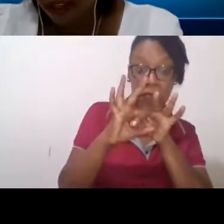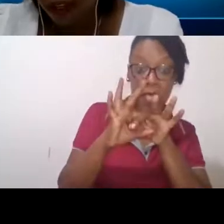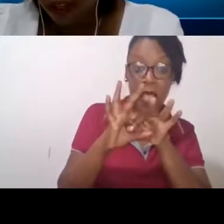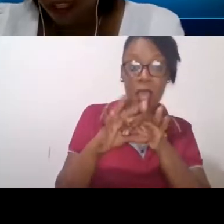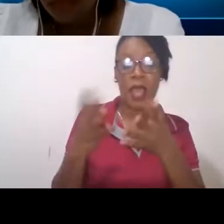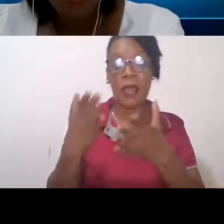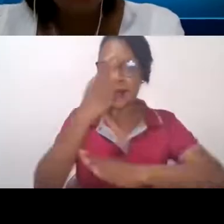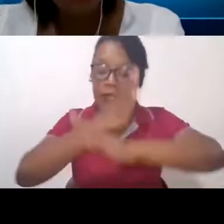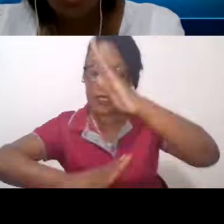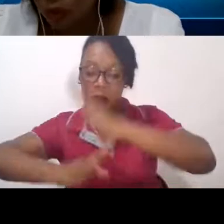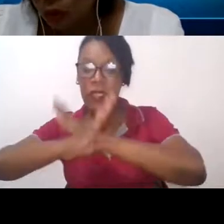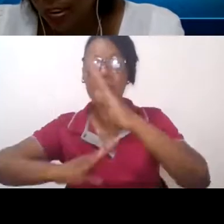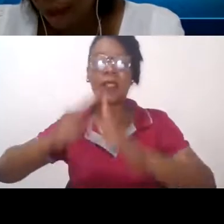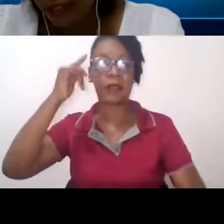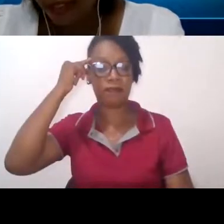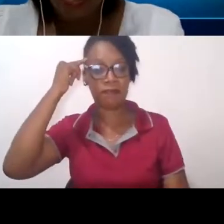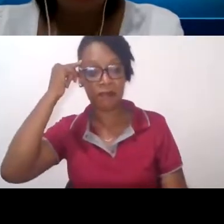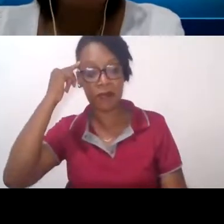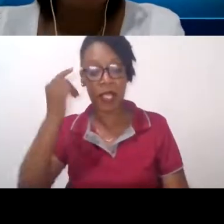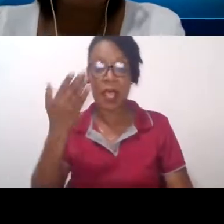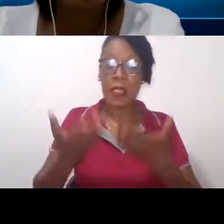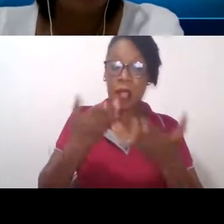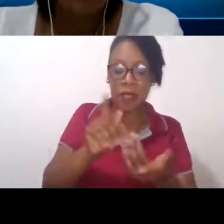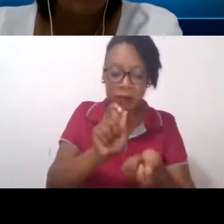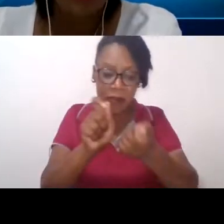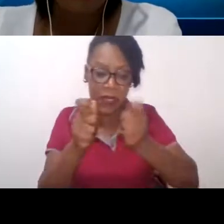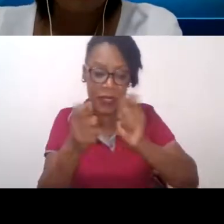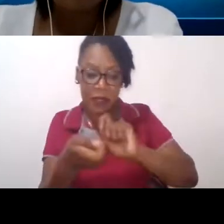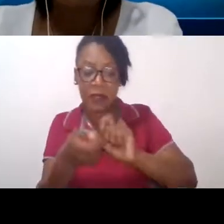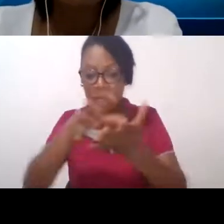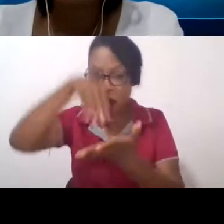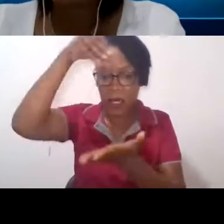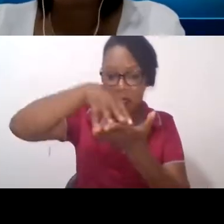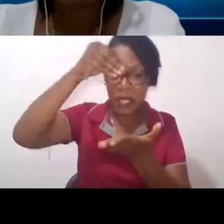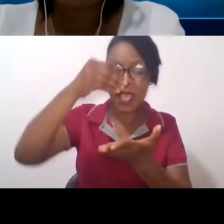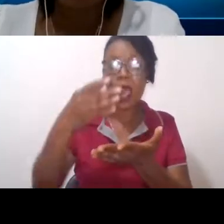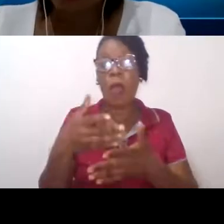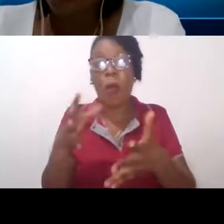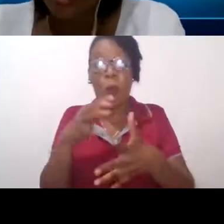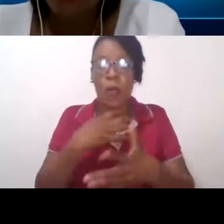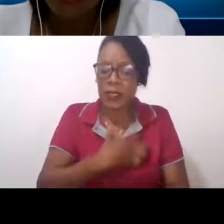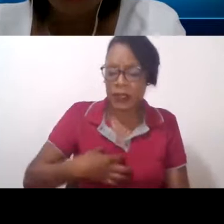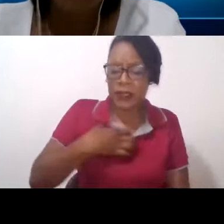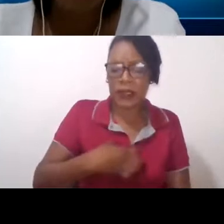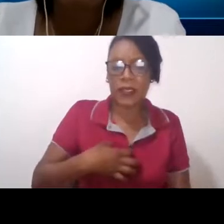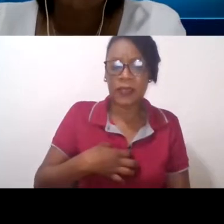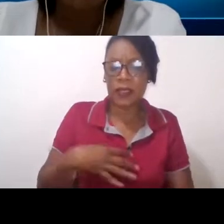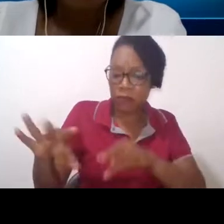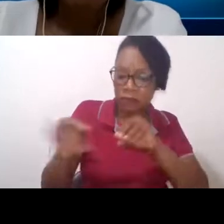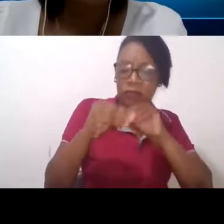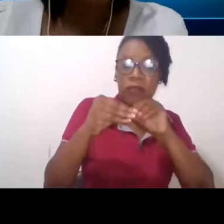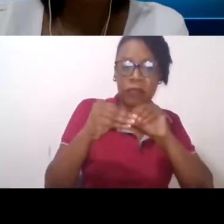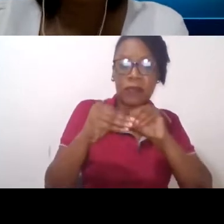cognitiva, también con trastorno del aprendizaje, un trastorno de ansiedad. ¿Qué quiere decir todo esto y por qué hago tanto